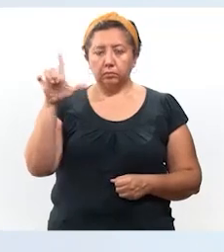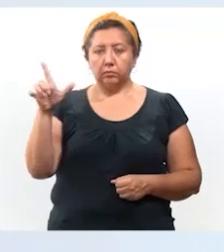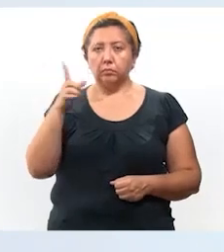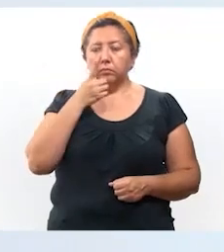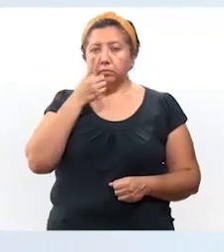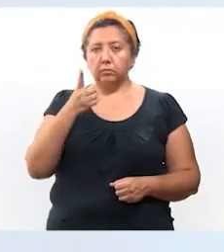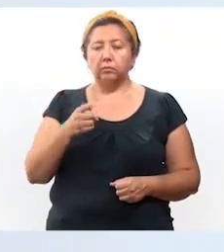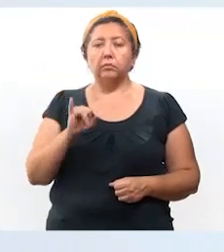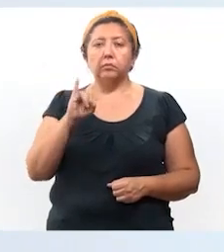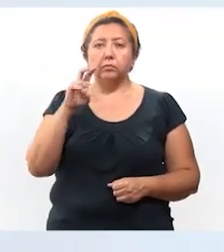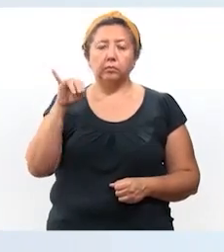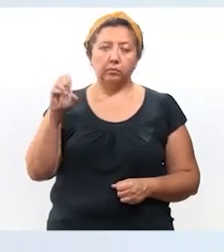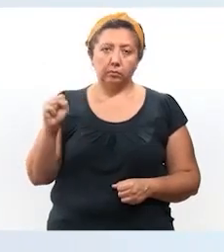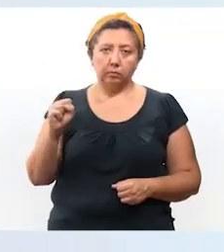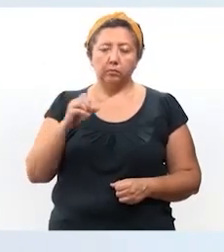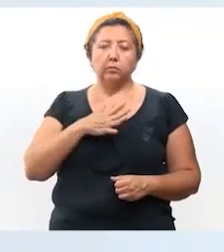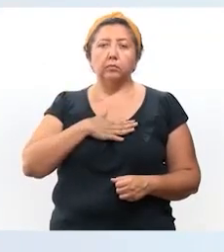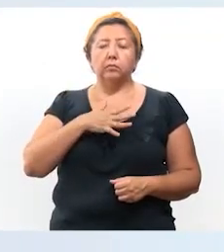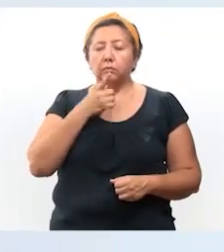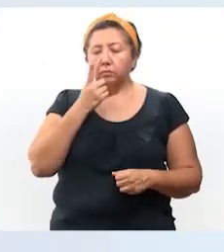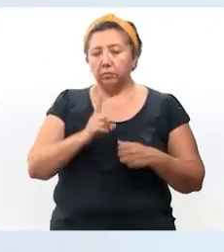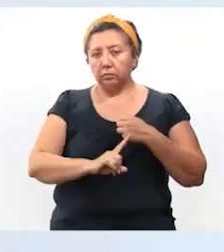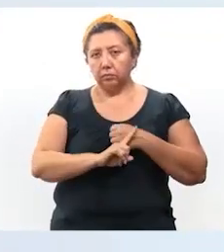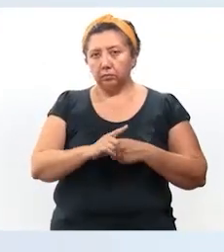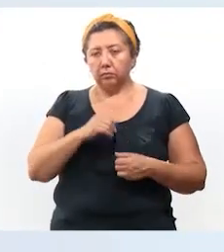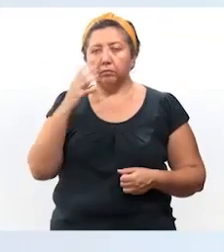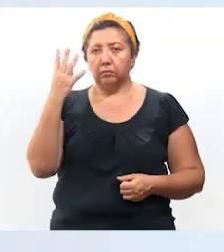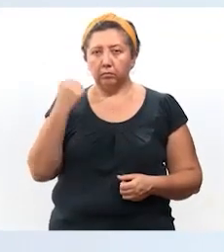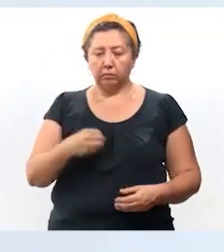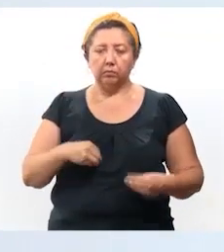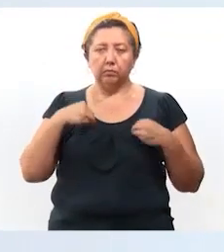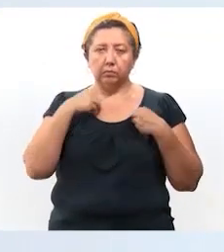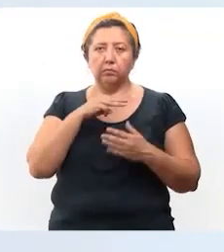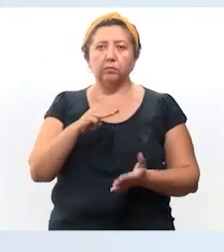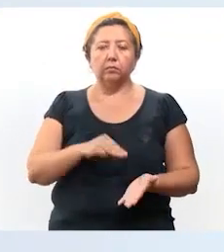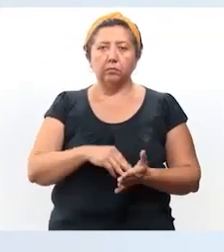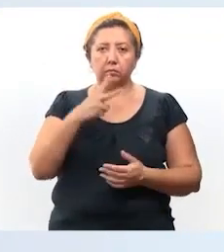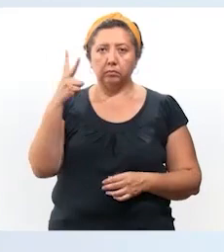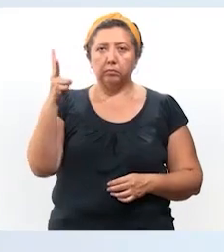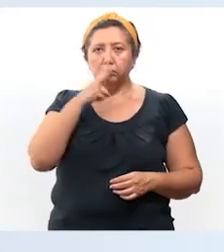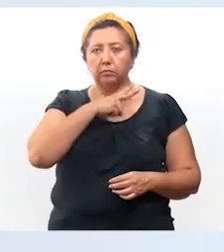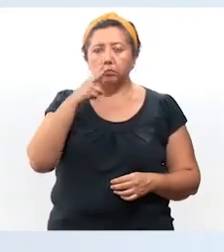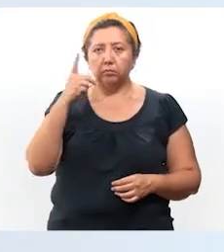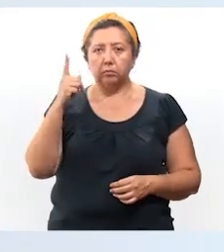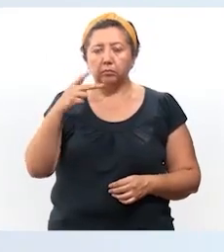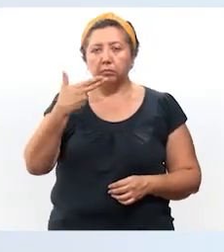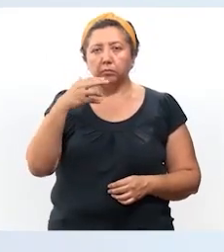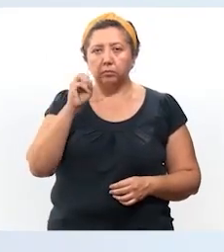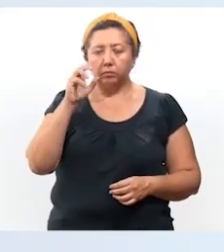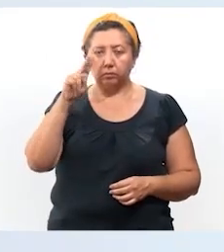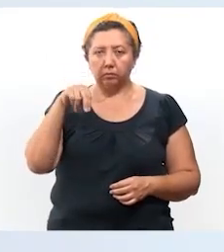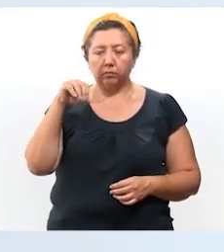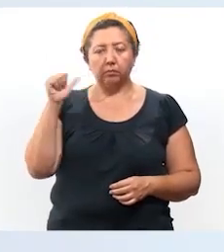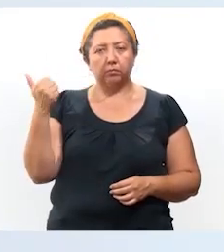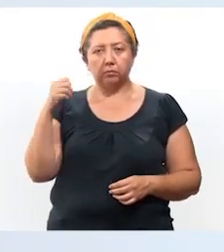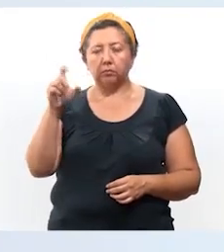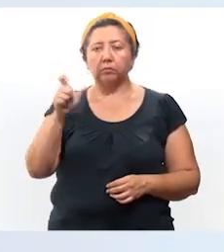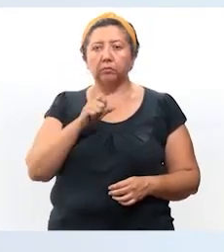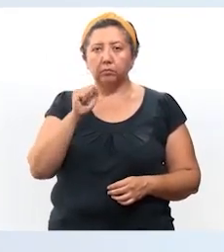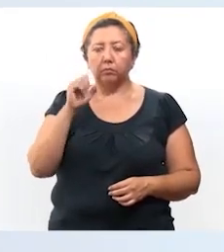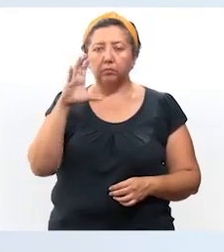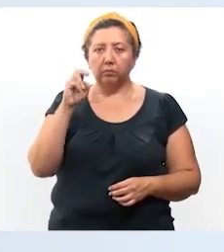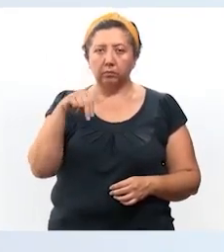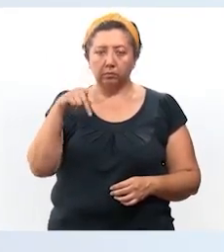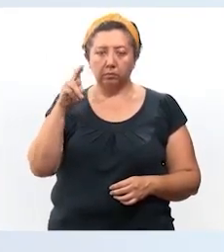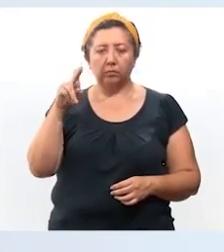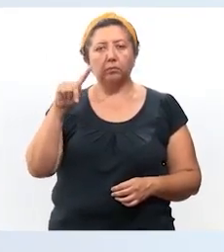crónica, inmunosupresión y EPOC. 9 residían en Mérida, 2 en Valladolid, 1 en Jomún, 1 en Oxcuzcab, 1 en